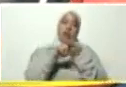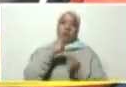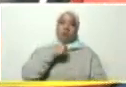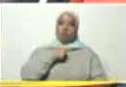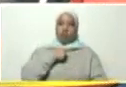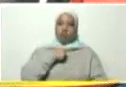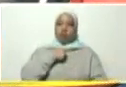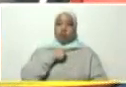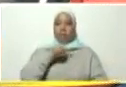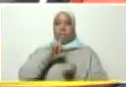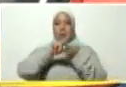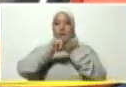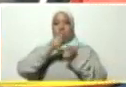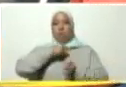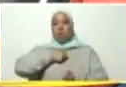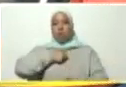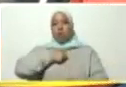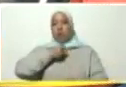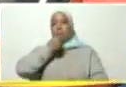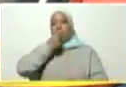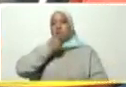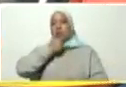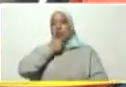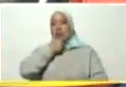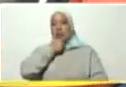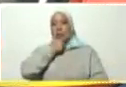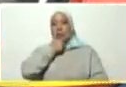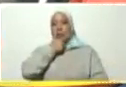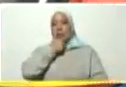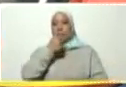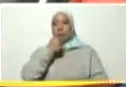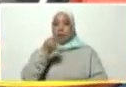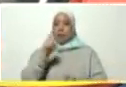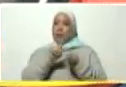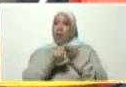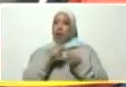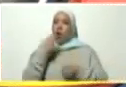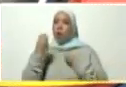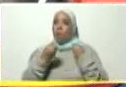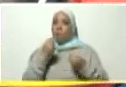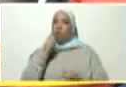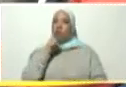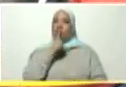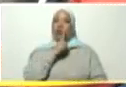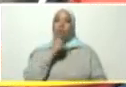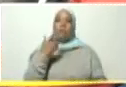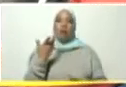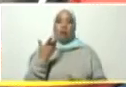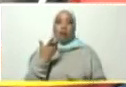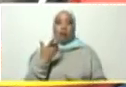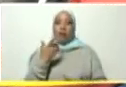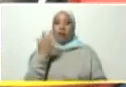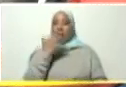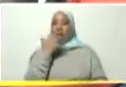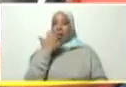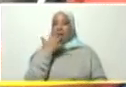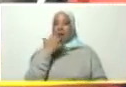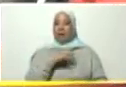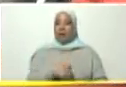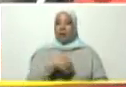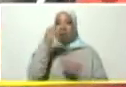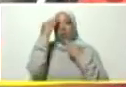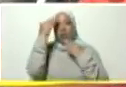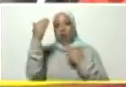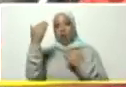Silvia flores está bien así se dice Bueno mi saludo pues